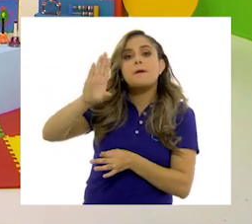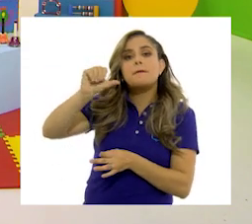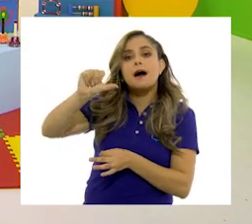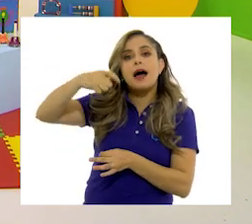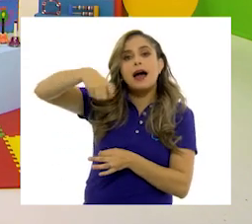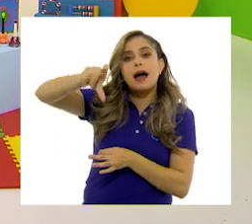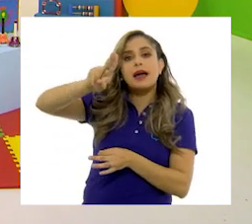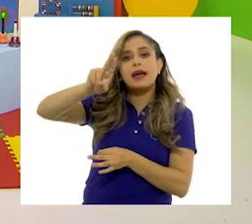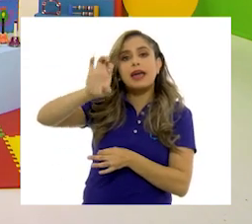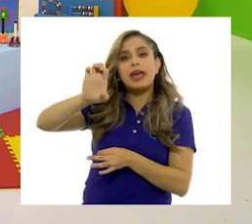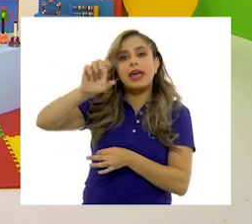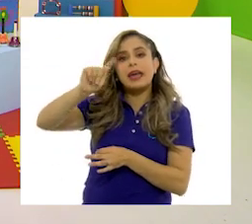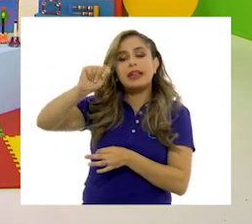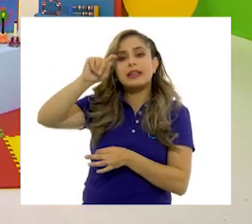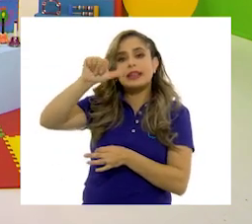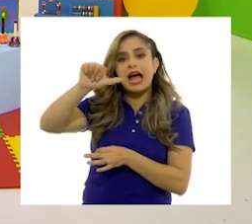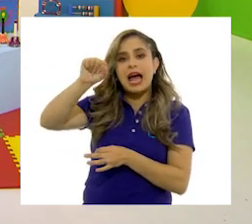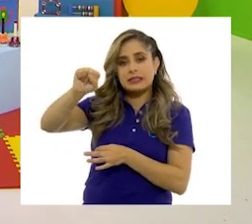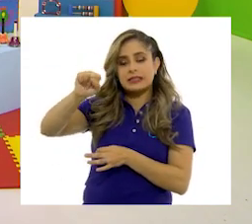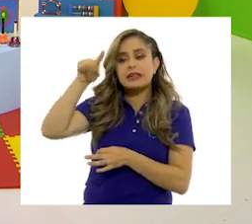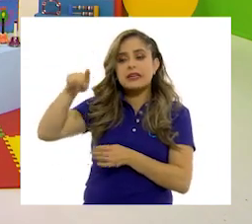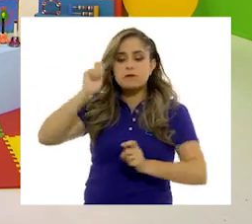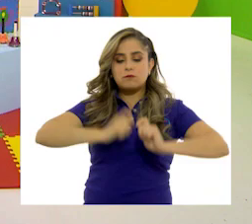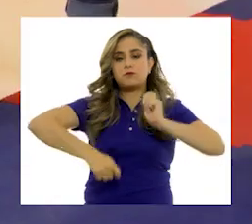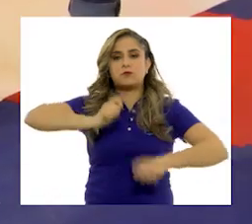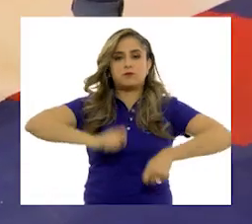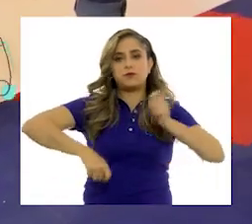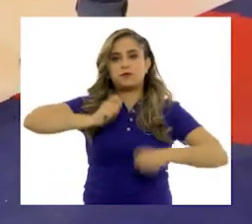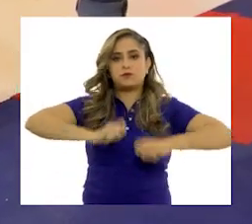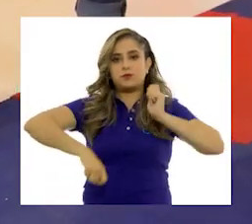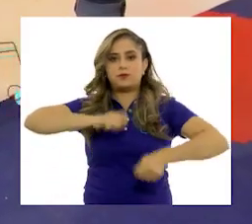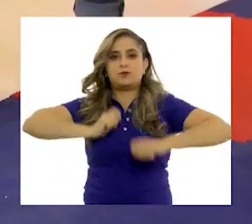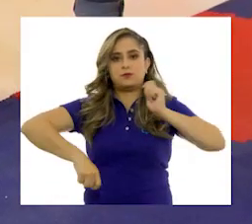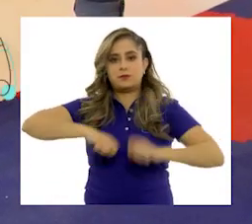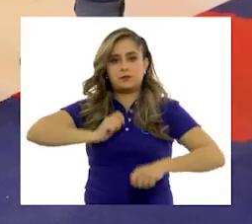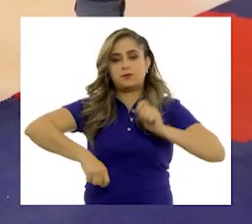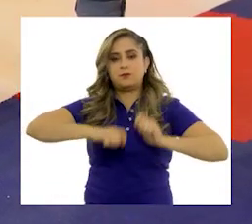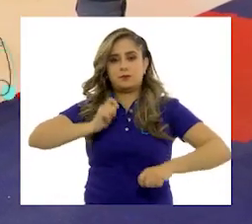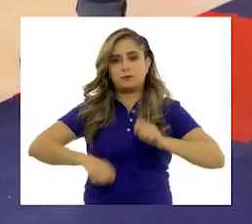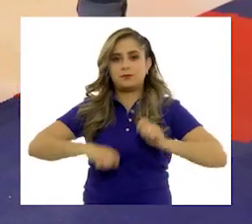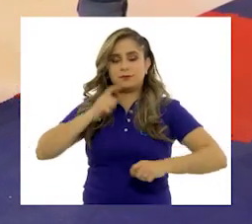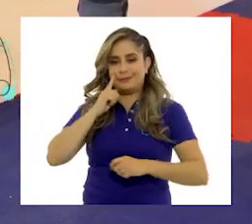la tarola. A ver, ¿me muestras ¿Quieres observar? cómo? Así, mira.